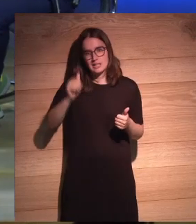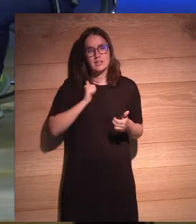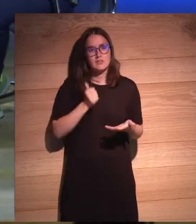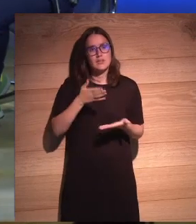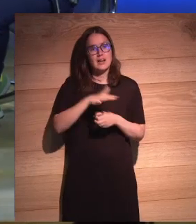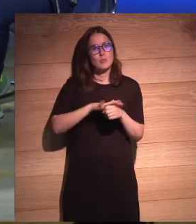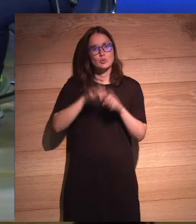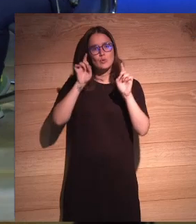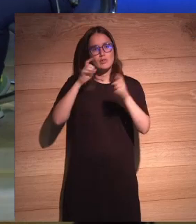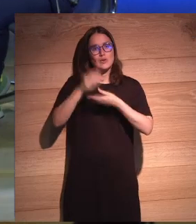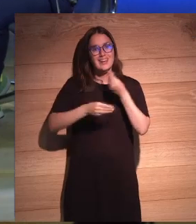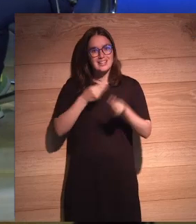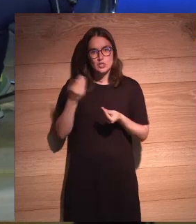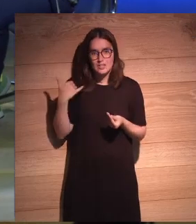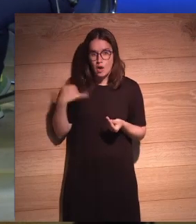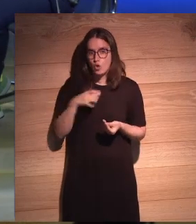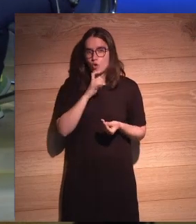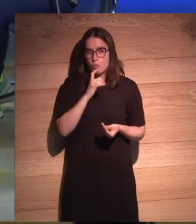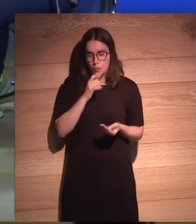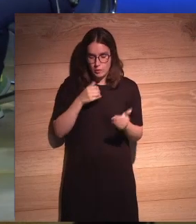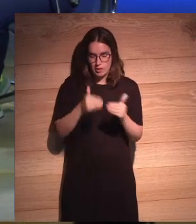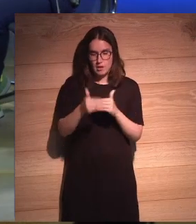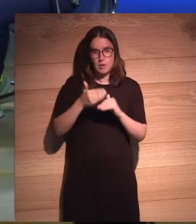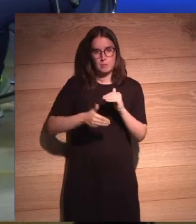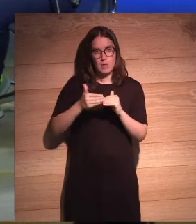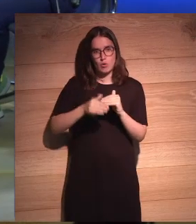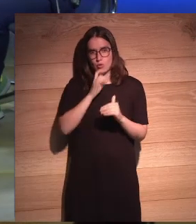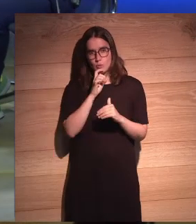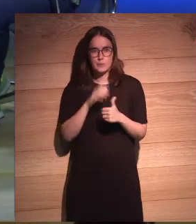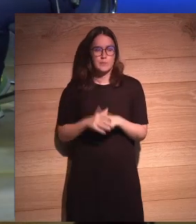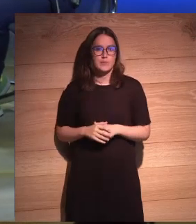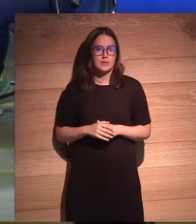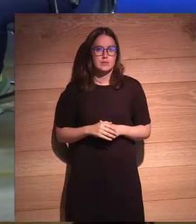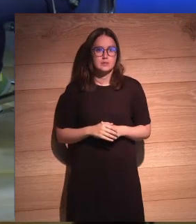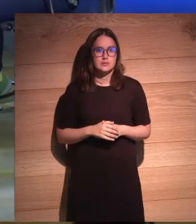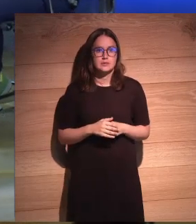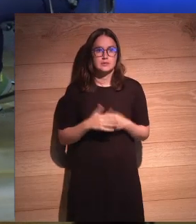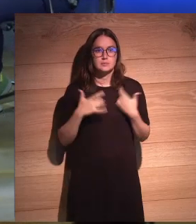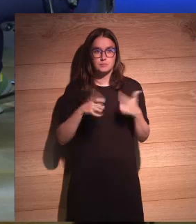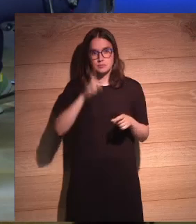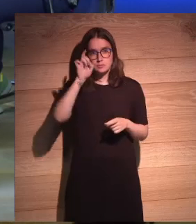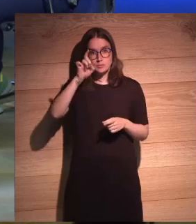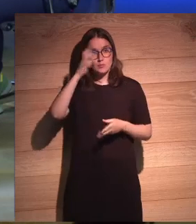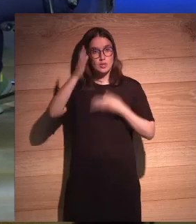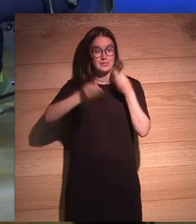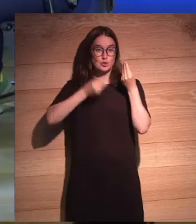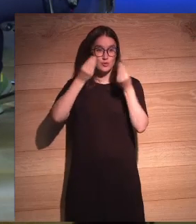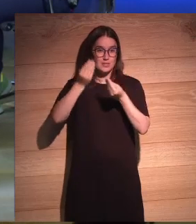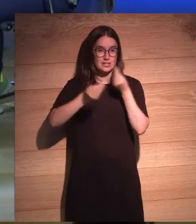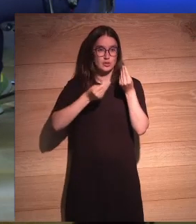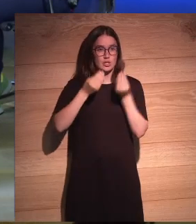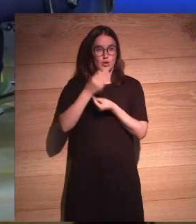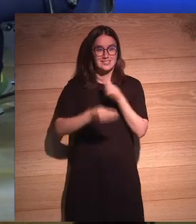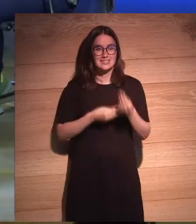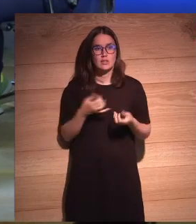la educación? ¿Qué se está haciendo ya o qué se puede hacer en corto o medio plazo? En la parte de educación, yo creo que lo que está haciendo